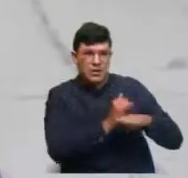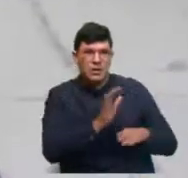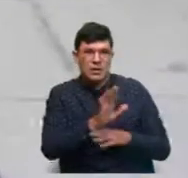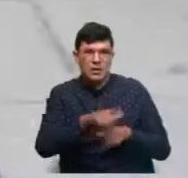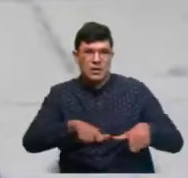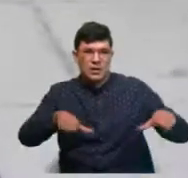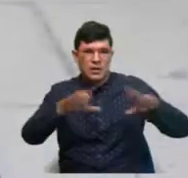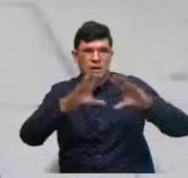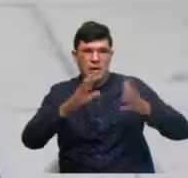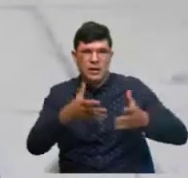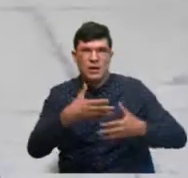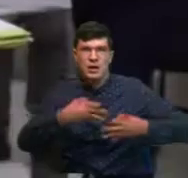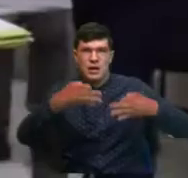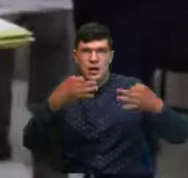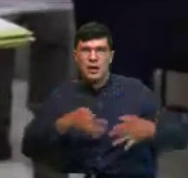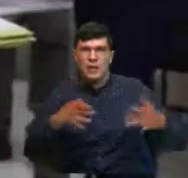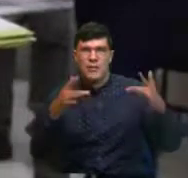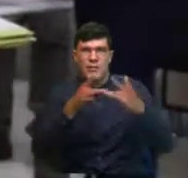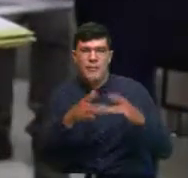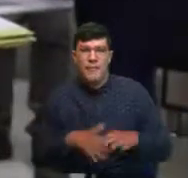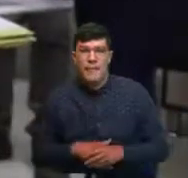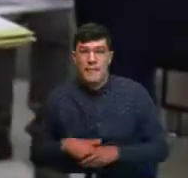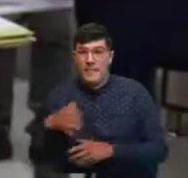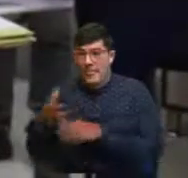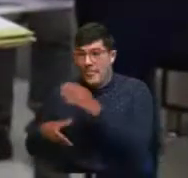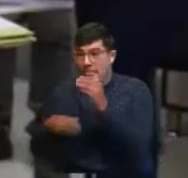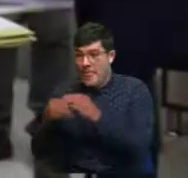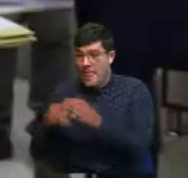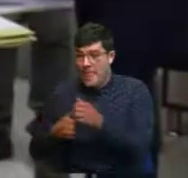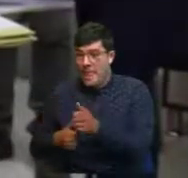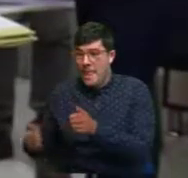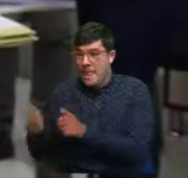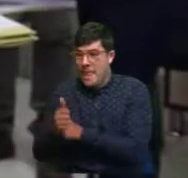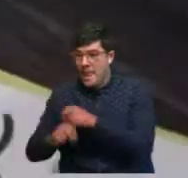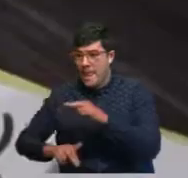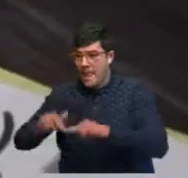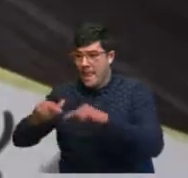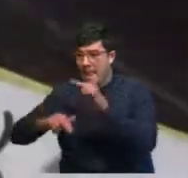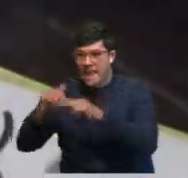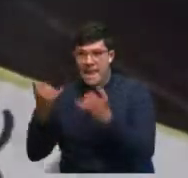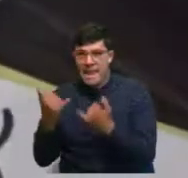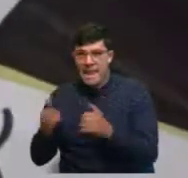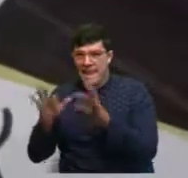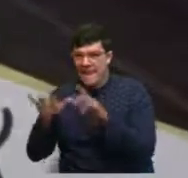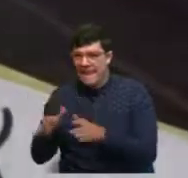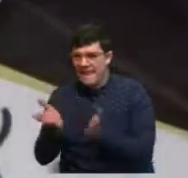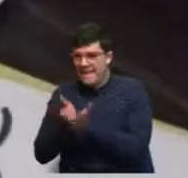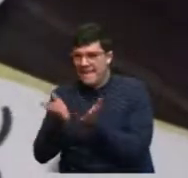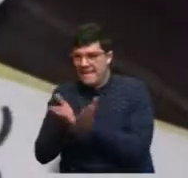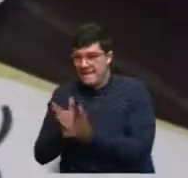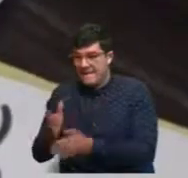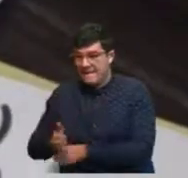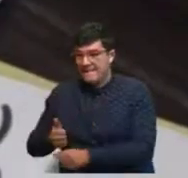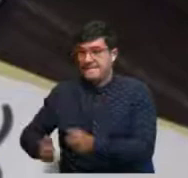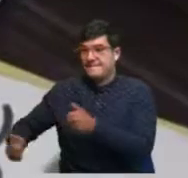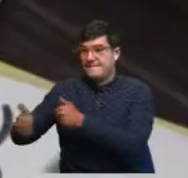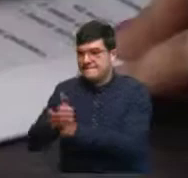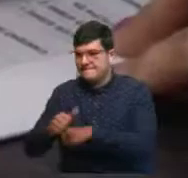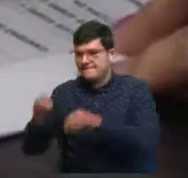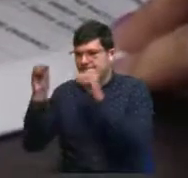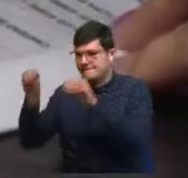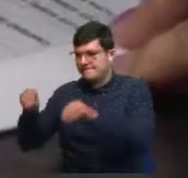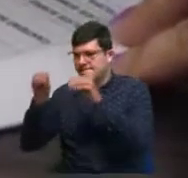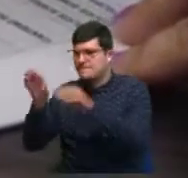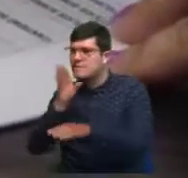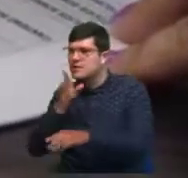las aulas STEAM propiamente dichas. Mientras se adelanta esta contratación, la Secretaría de Educación adelanta la capacitación de rectores